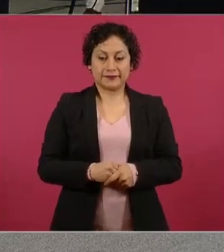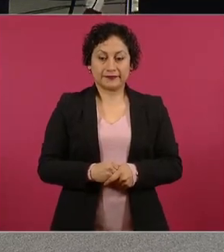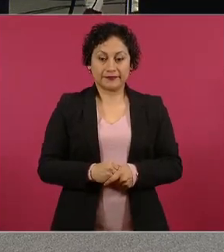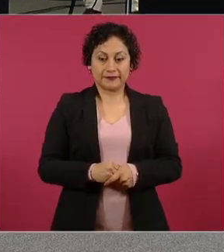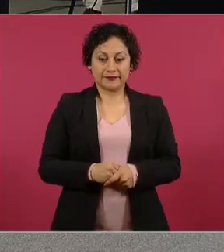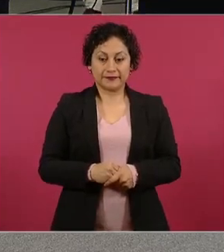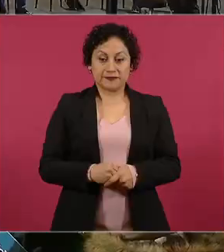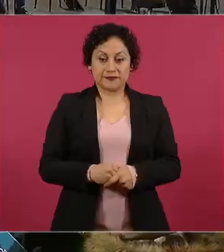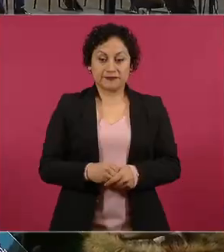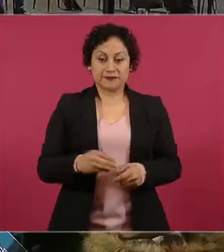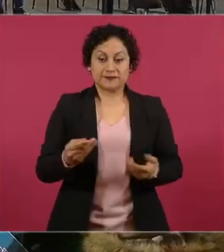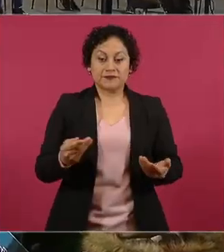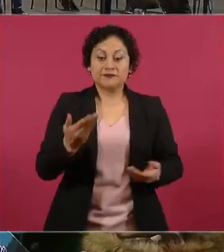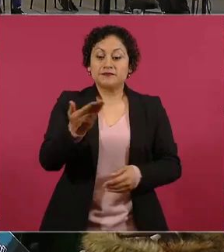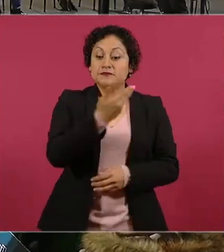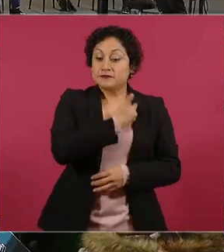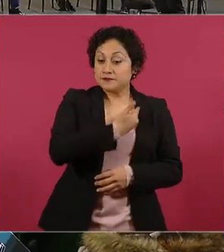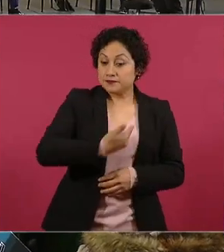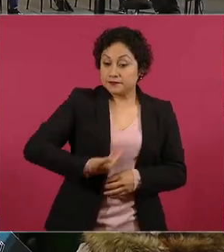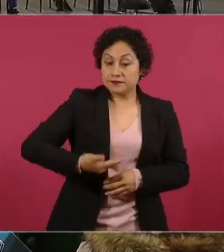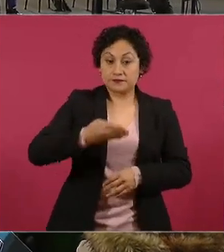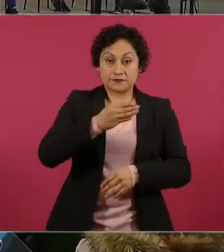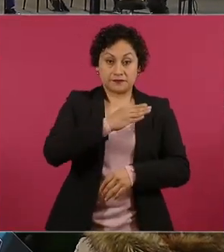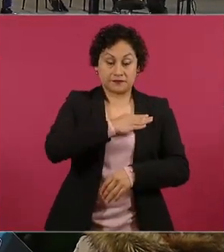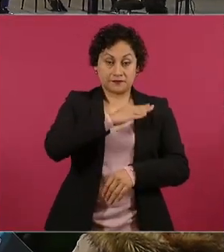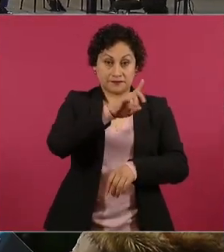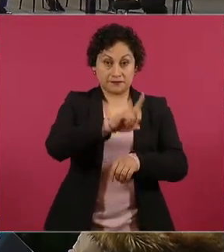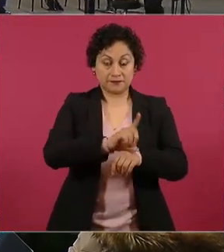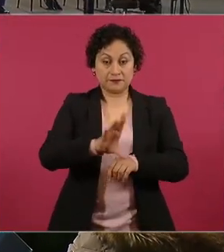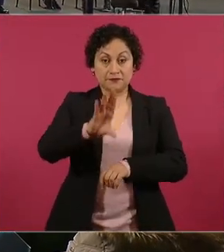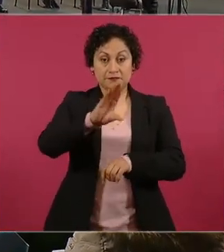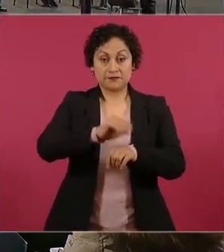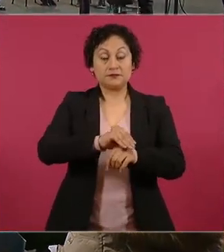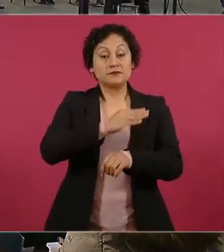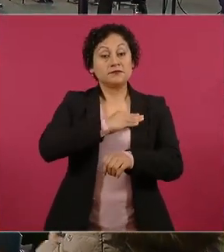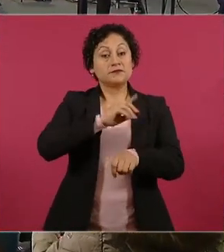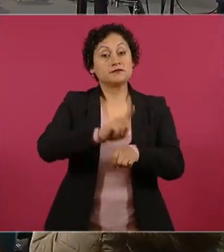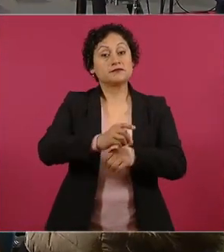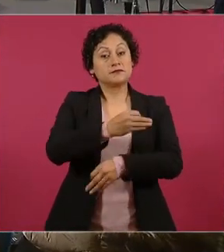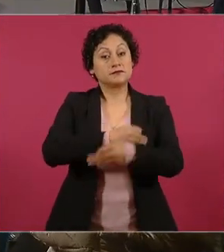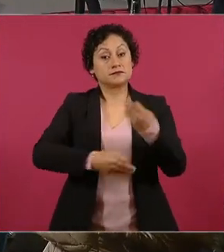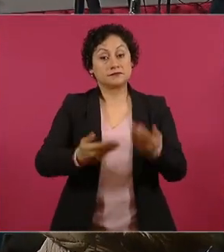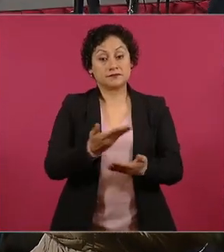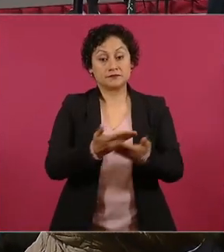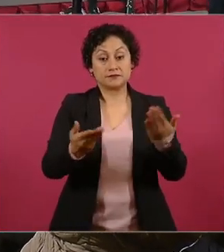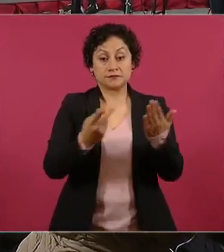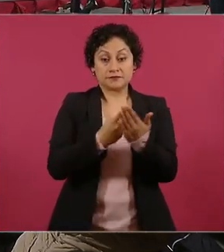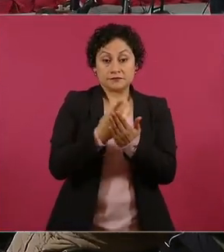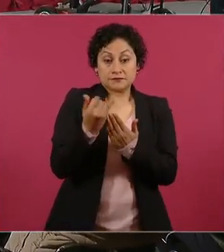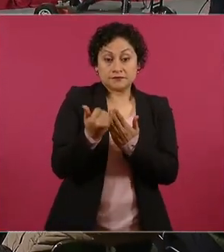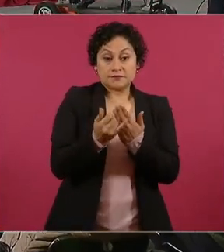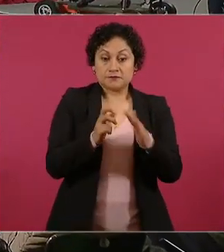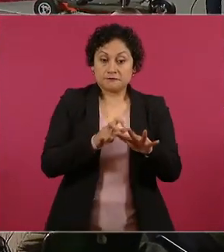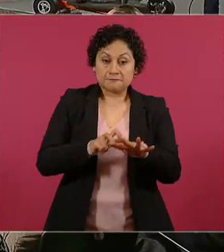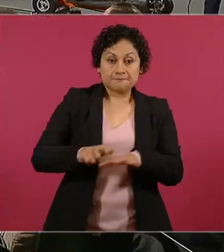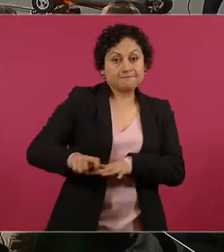Con su permiso, señor presidente, muy buenos días. Muy buenos días a todas y a todos. El proyecto integral Tren Maya